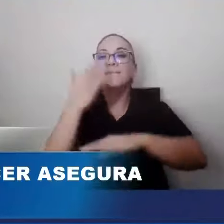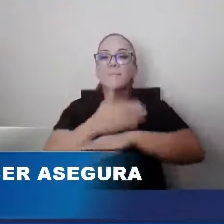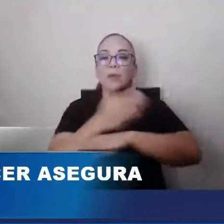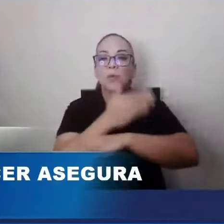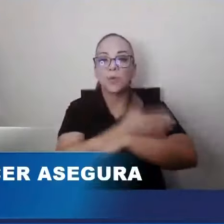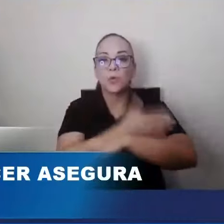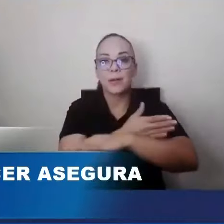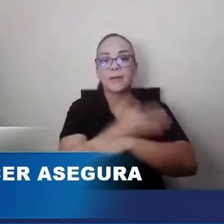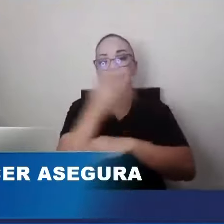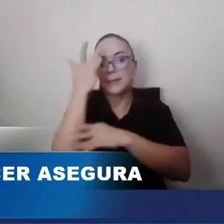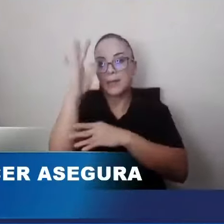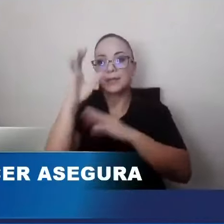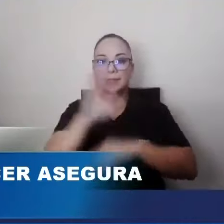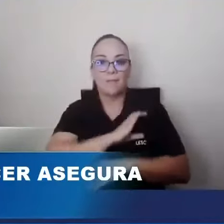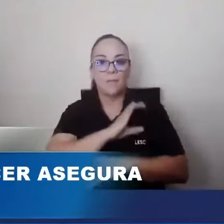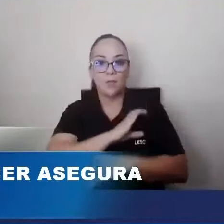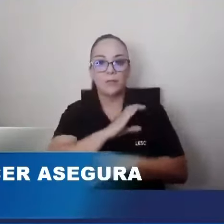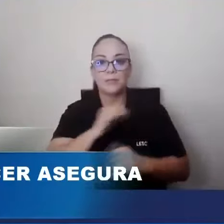inteligencia policial.